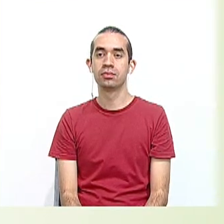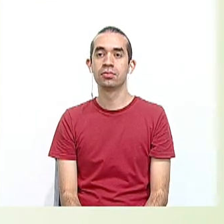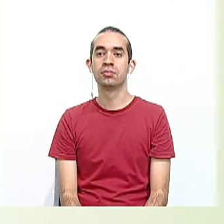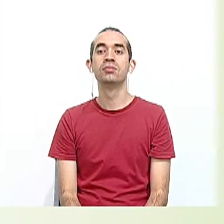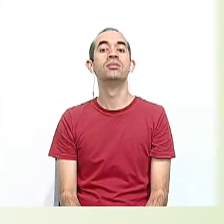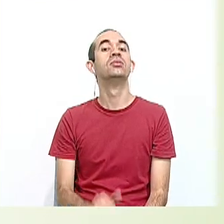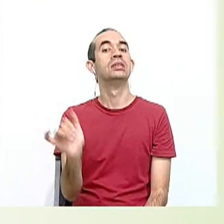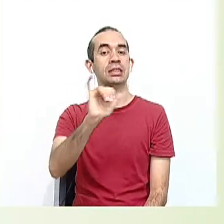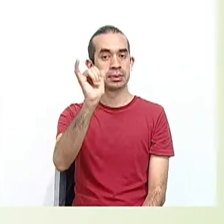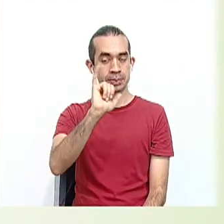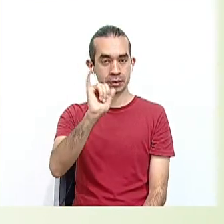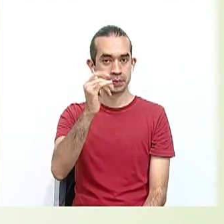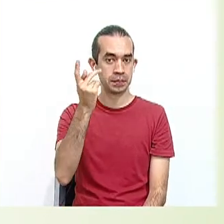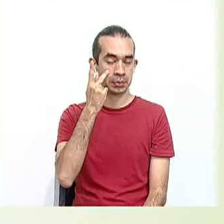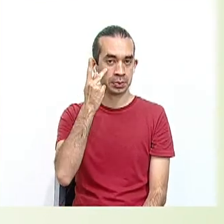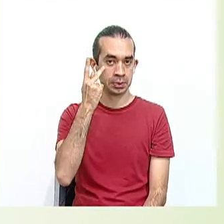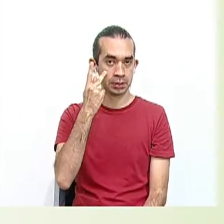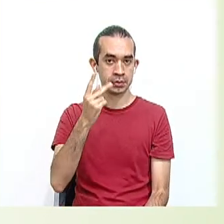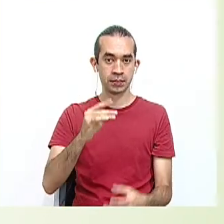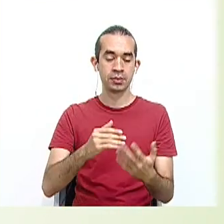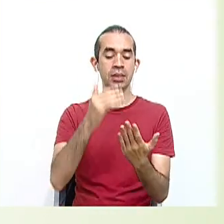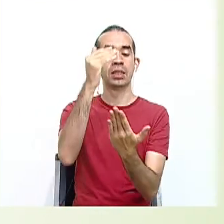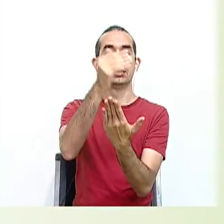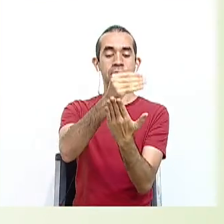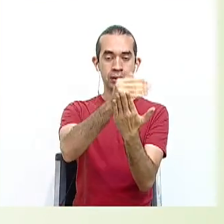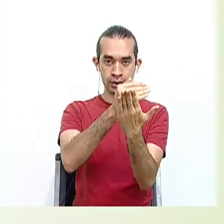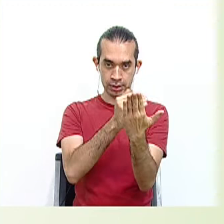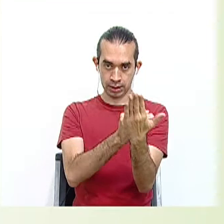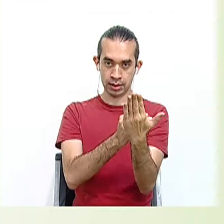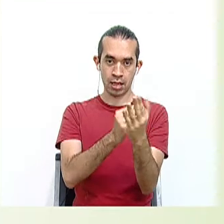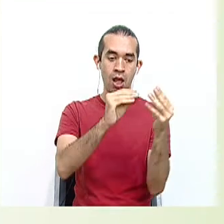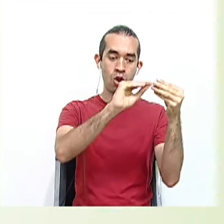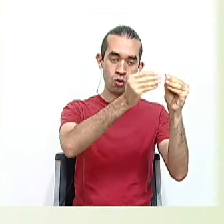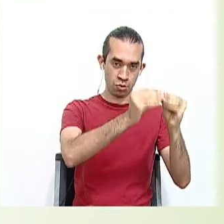La escritura en números, cuantificadores de elementos